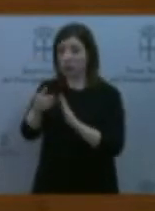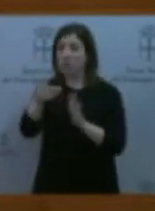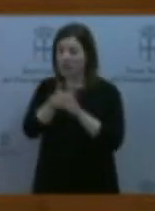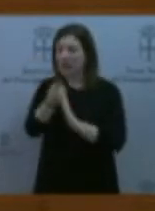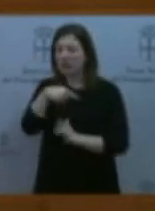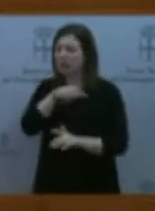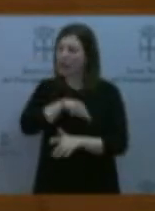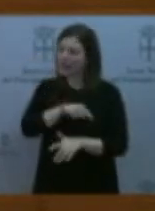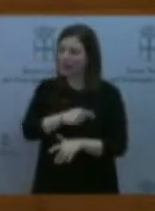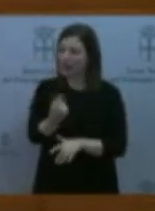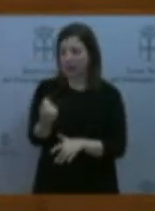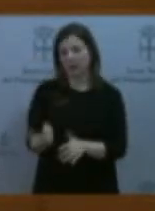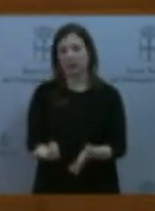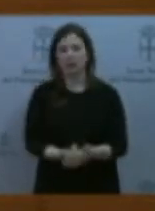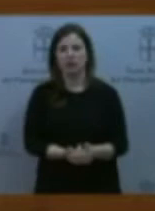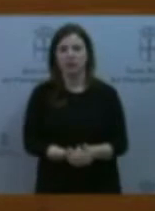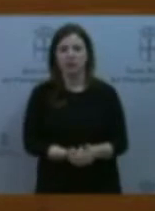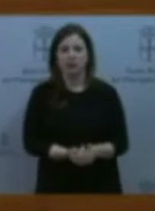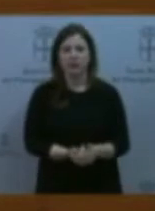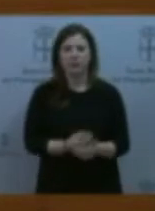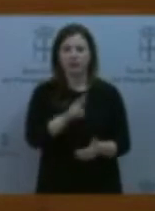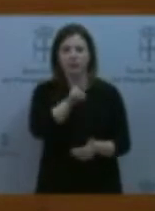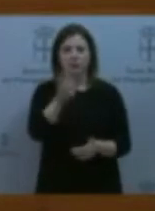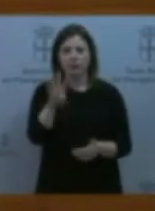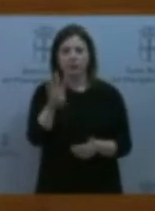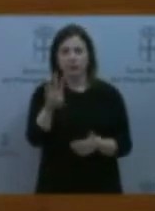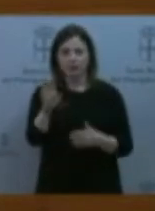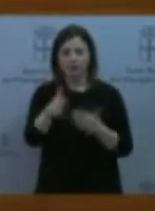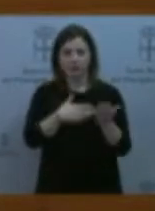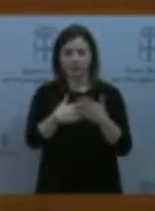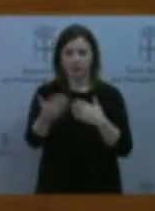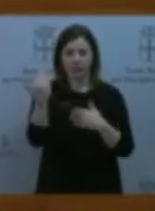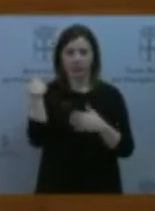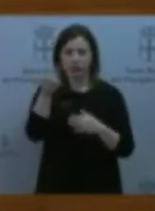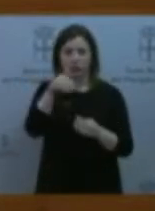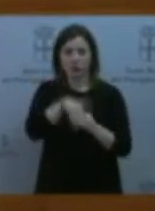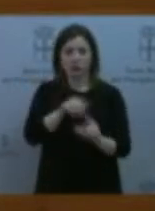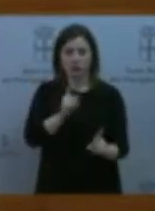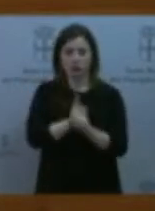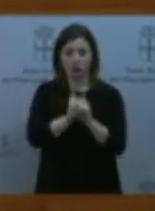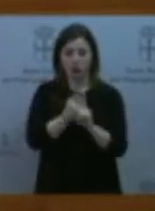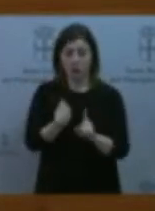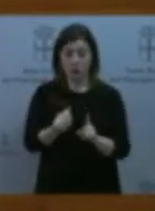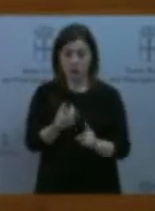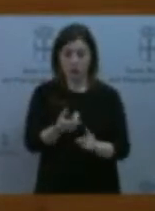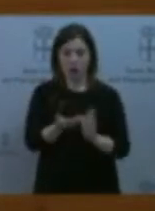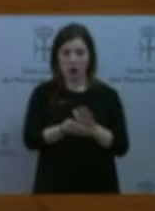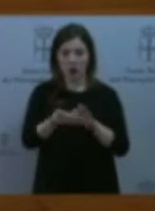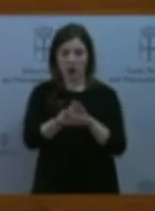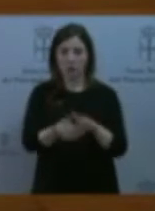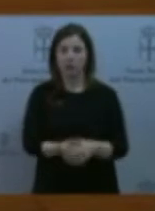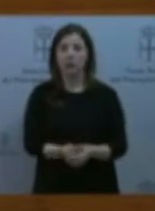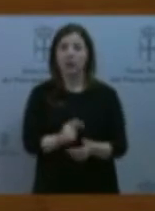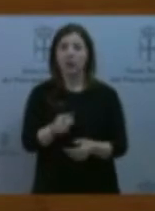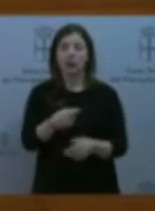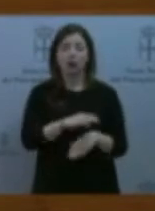El 24 de marzo nosotros votamos en contra de la misma. Luego, señora consejera, usted no me ha contado datos que